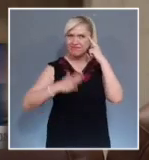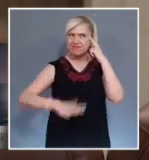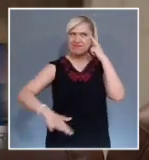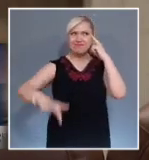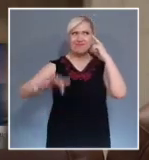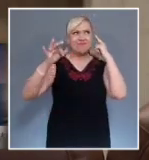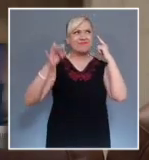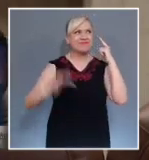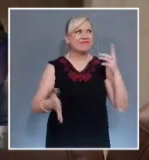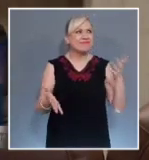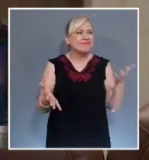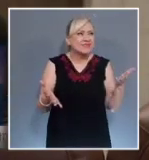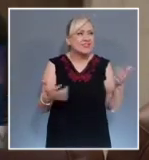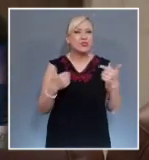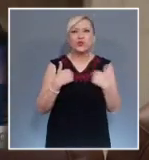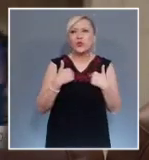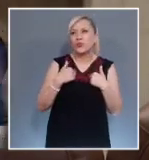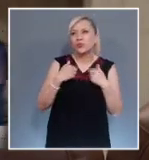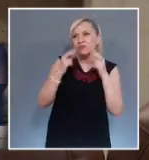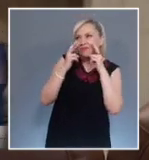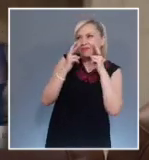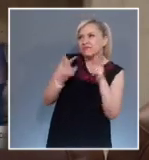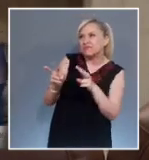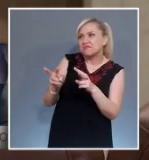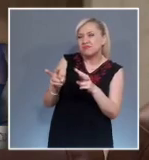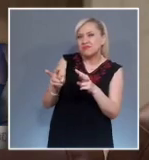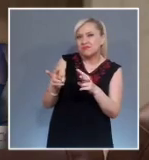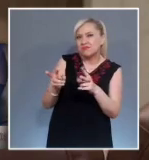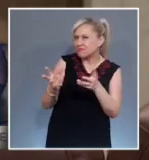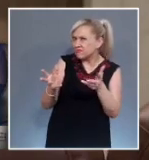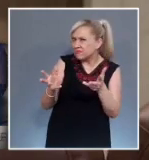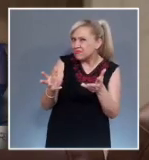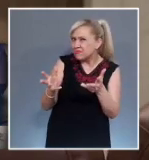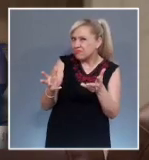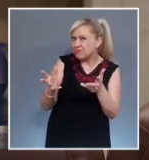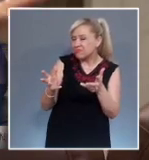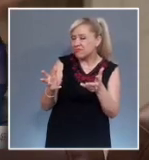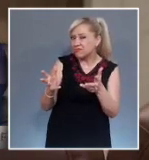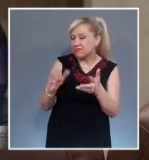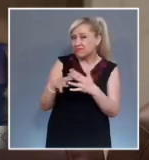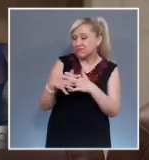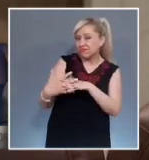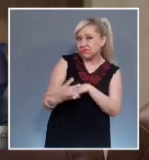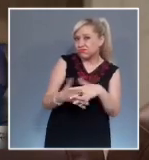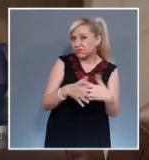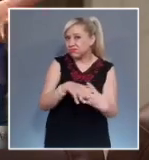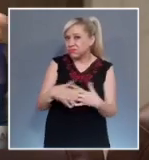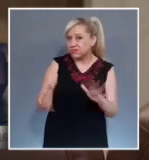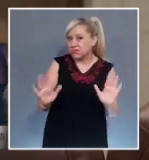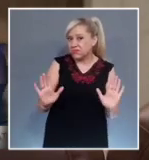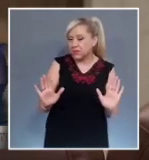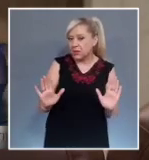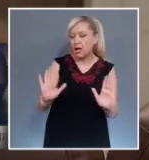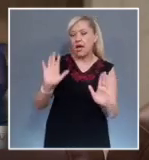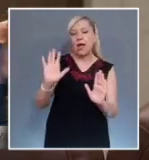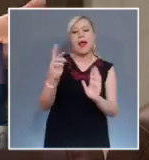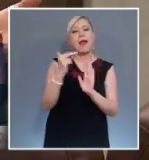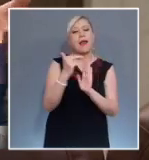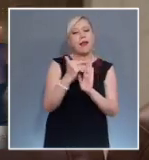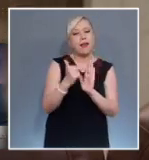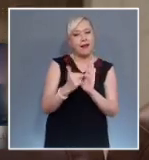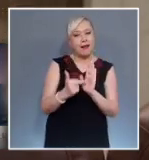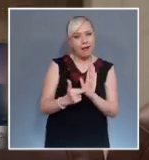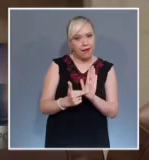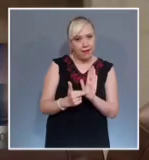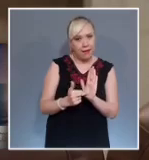manera de ver reitero pues no había un desarreglo Entonces ya les dije mi regla es no se desarregla lo que lo que